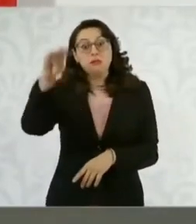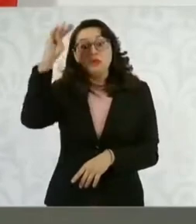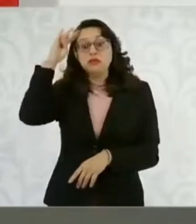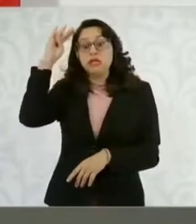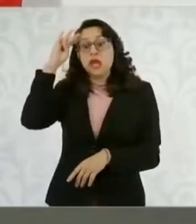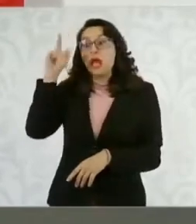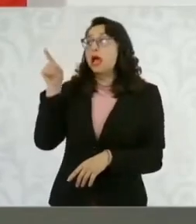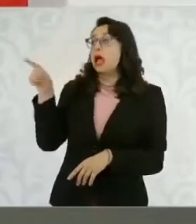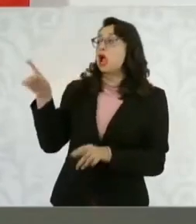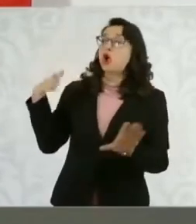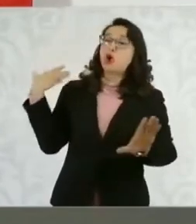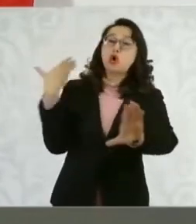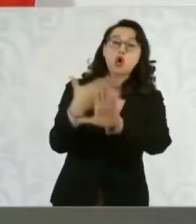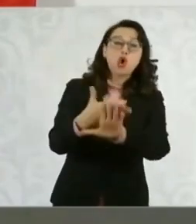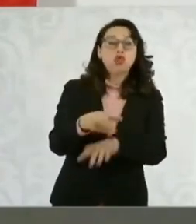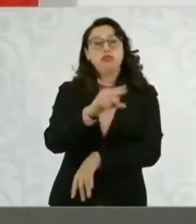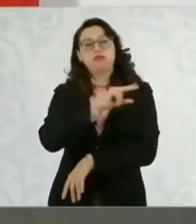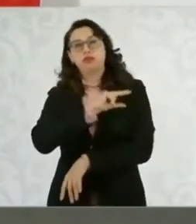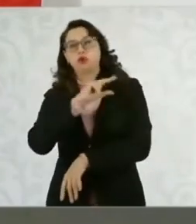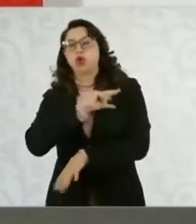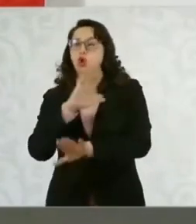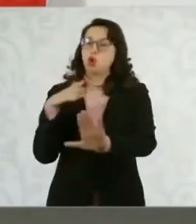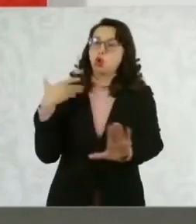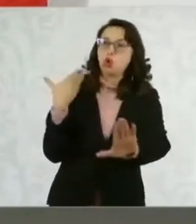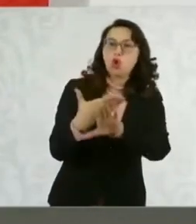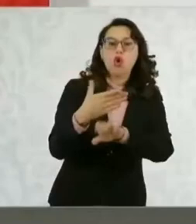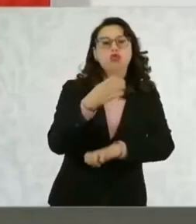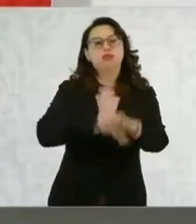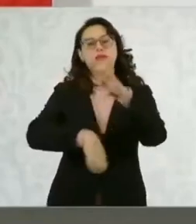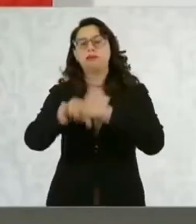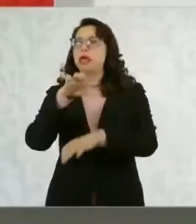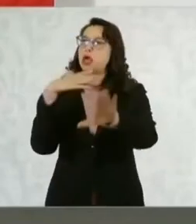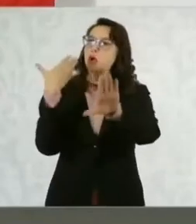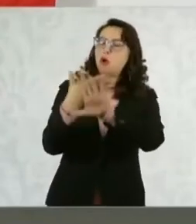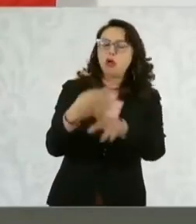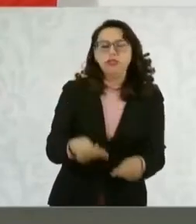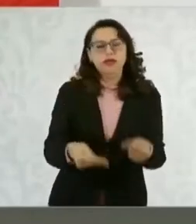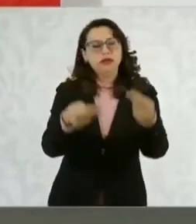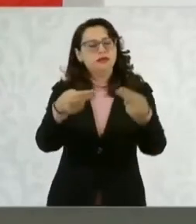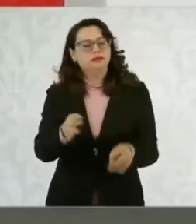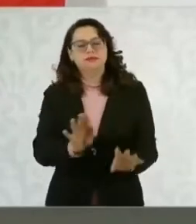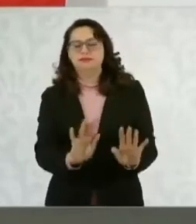que estamos en contra de la inversión privada o del mercado, no.